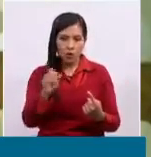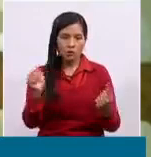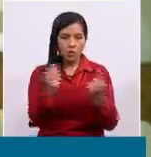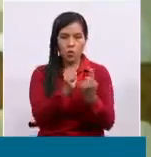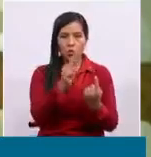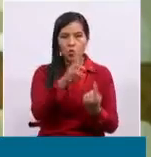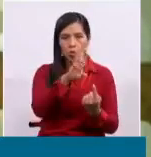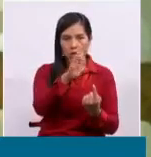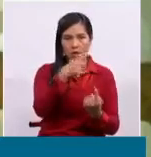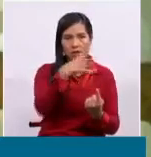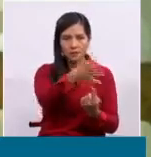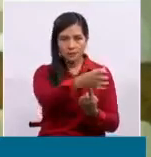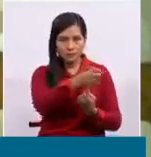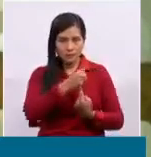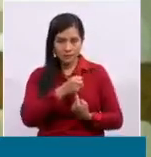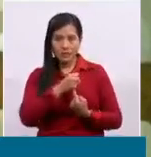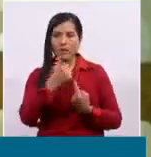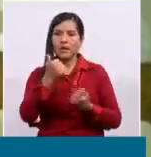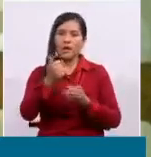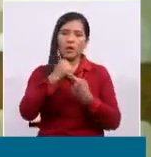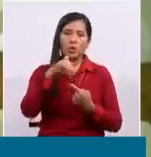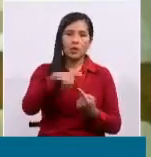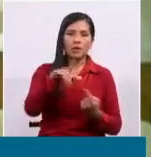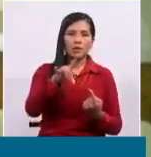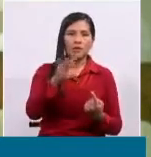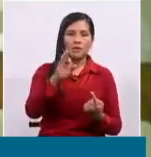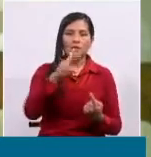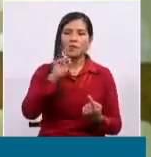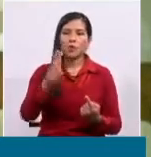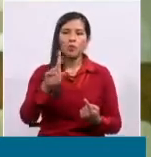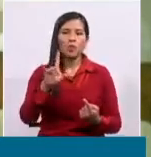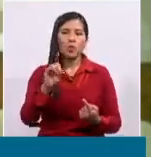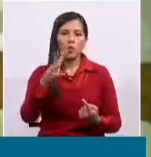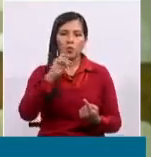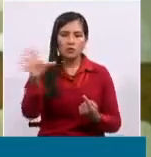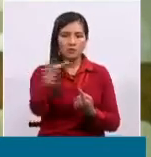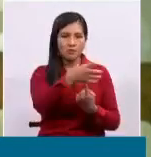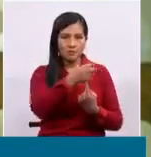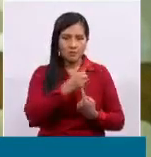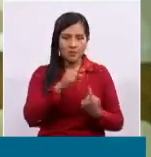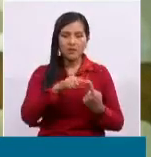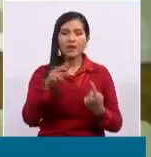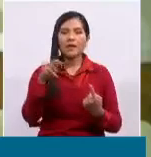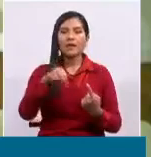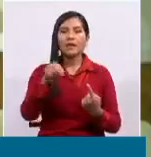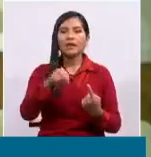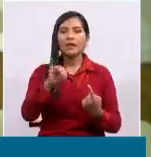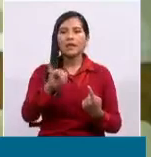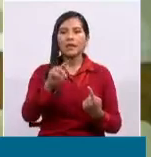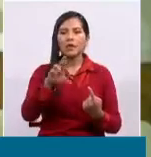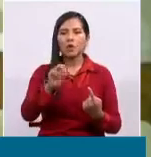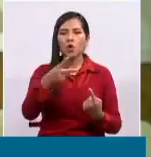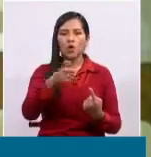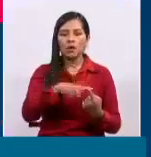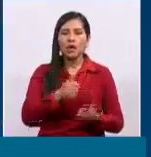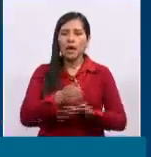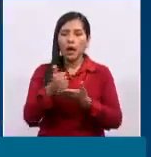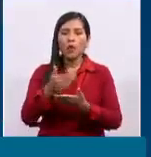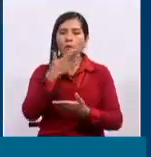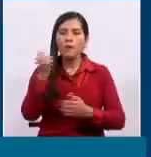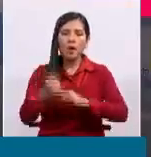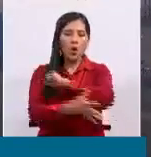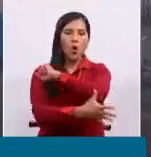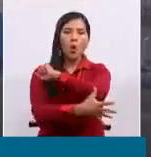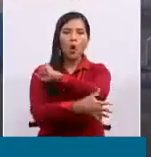planta de yacimientos petrolíferos fiscales bolivianos ubicada en Bulo Bulo. Este nitrógeno nos sirve cabalmente para el crecimiento de las hojas y las